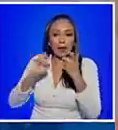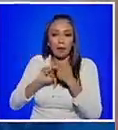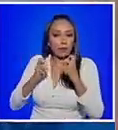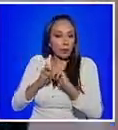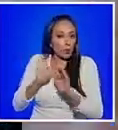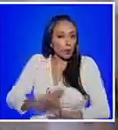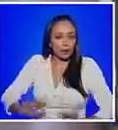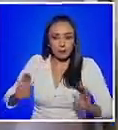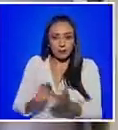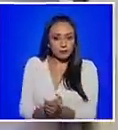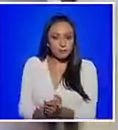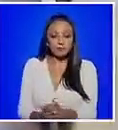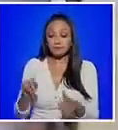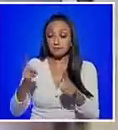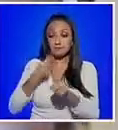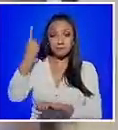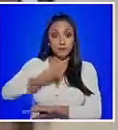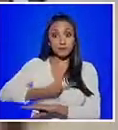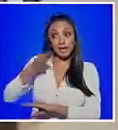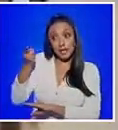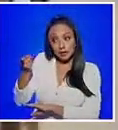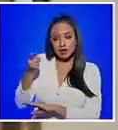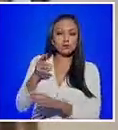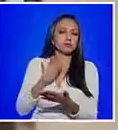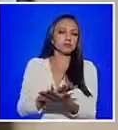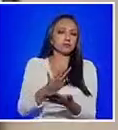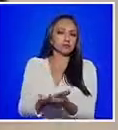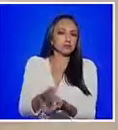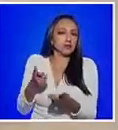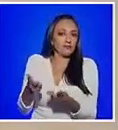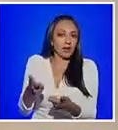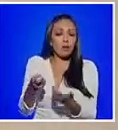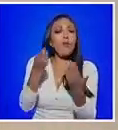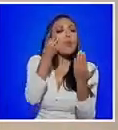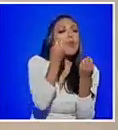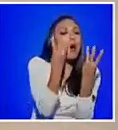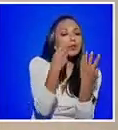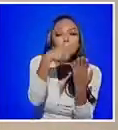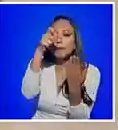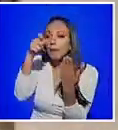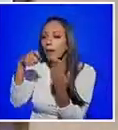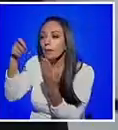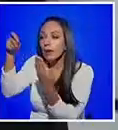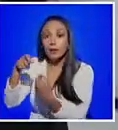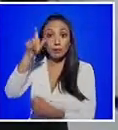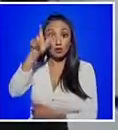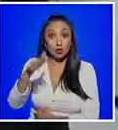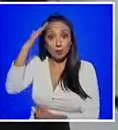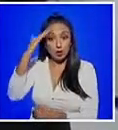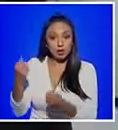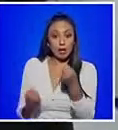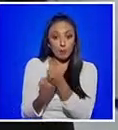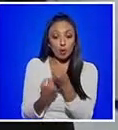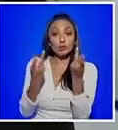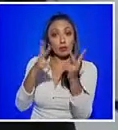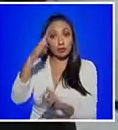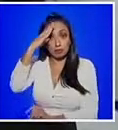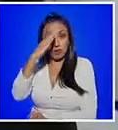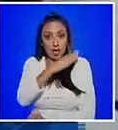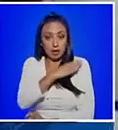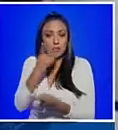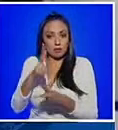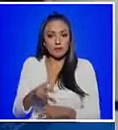inconveniente. Esta primera jornada se desarrolló sin novedades. El censo se realiza con presencia policial y militar. Quizás antes